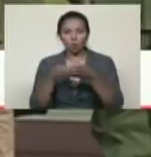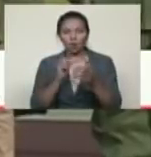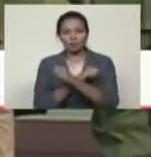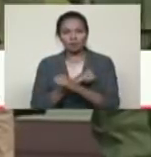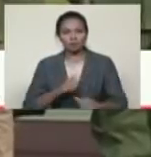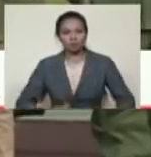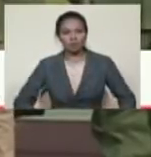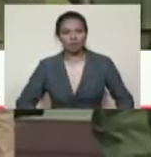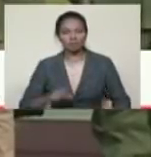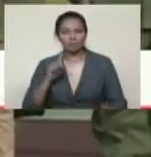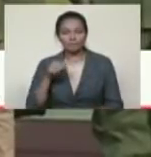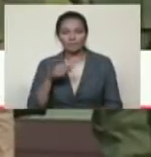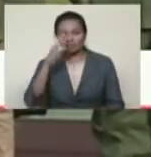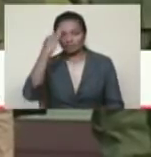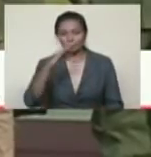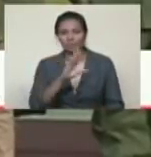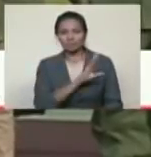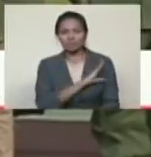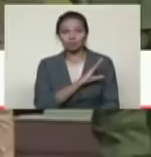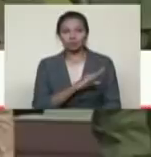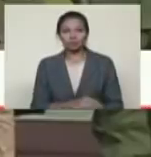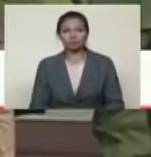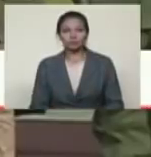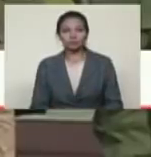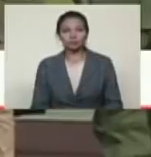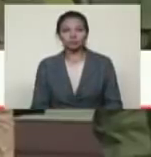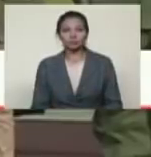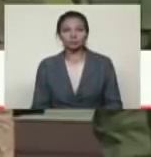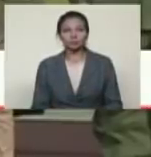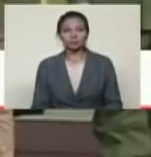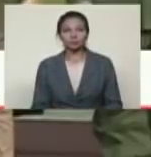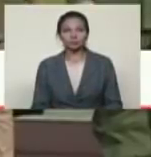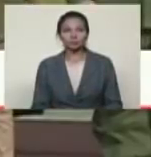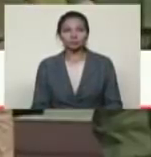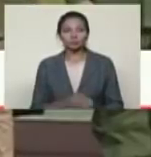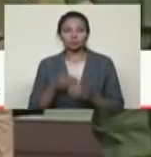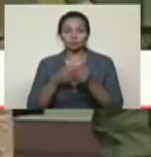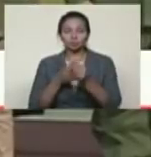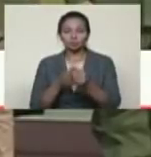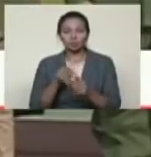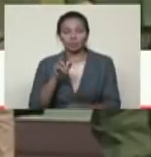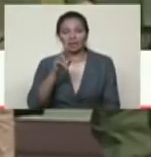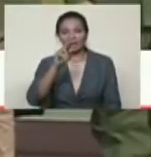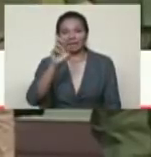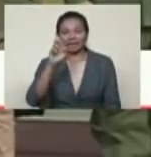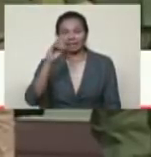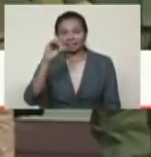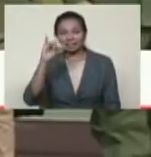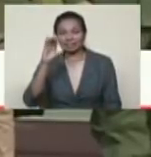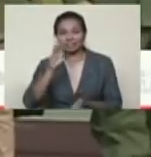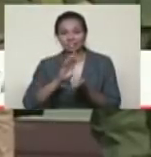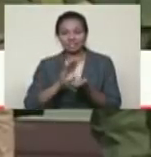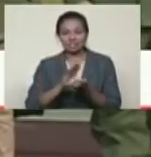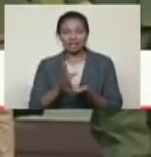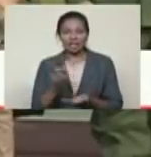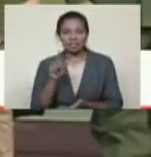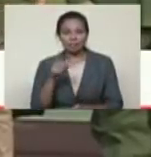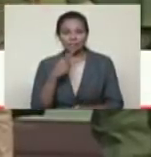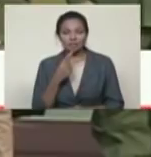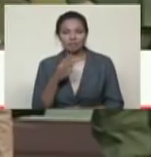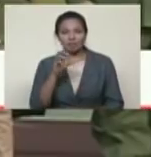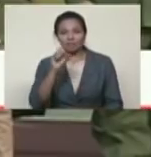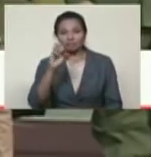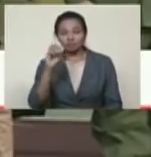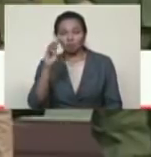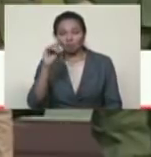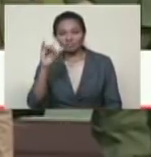Nacional Bolivariana, de la Milicia Nacional Bolivariana. Comandantes de la Redi Central, comandantes de la SODI